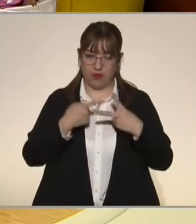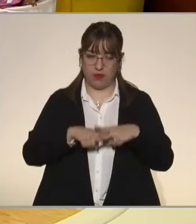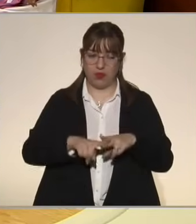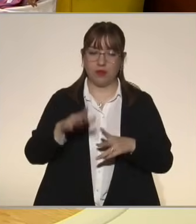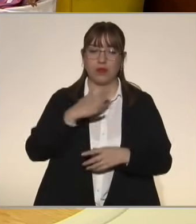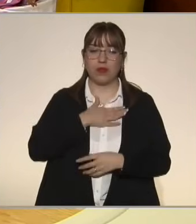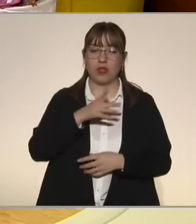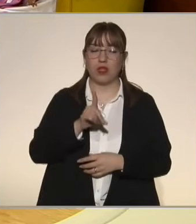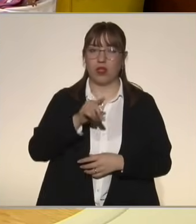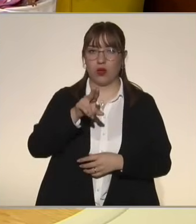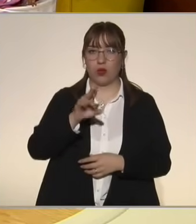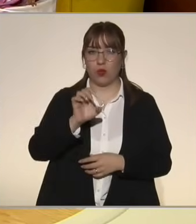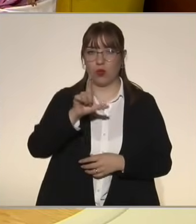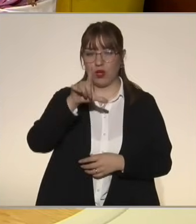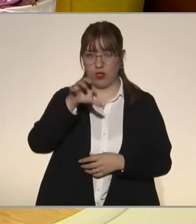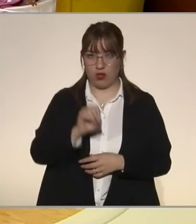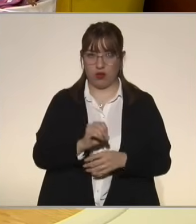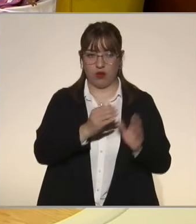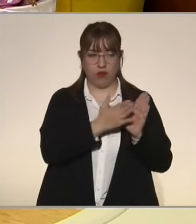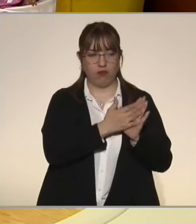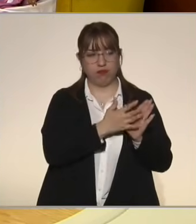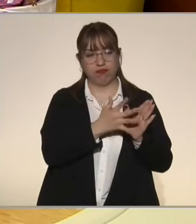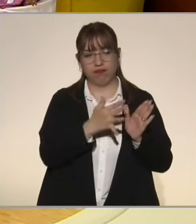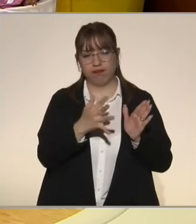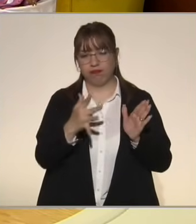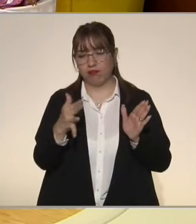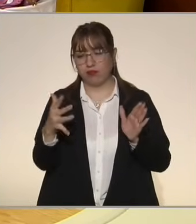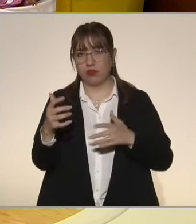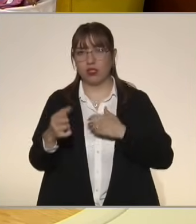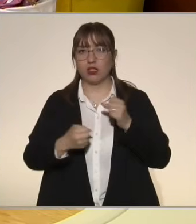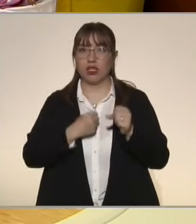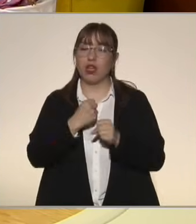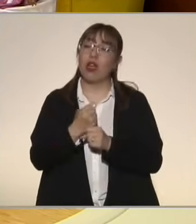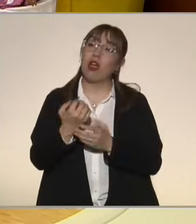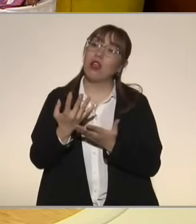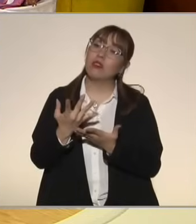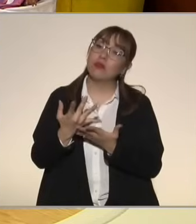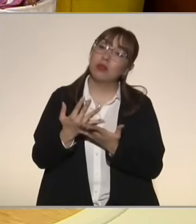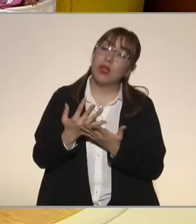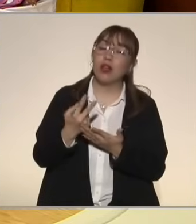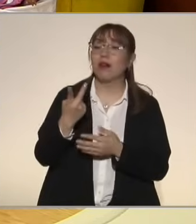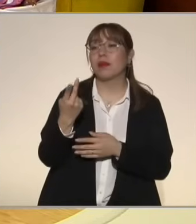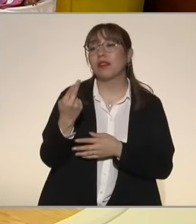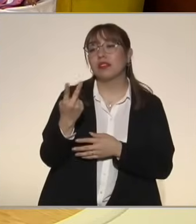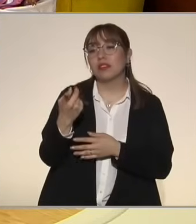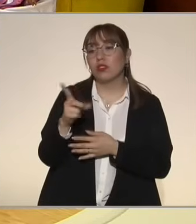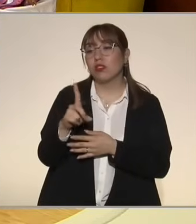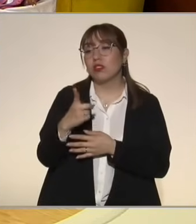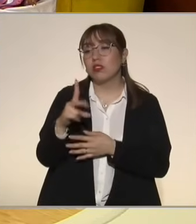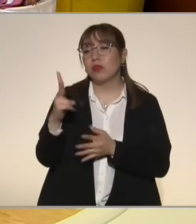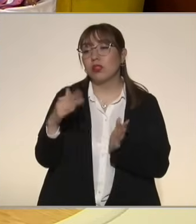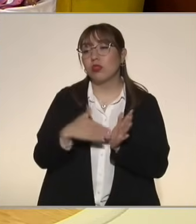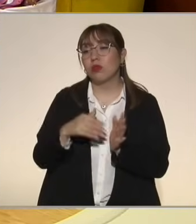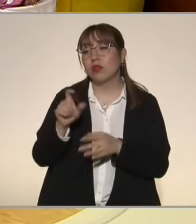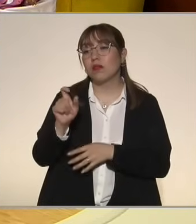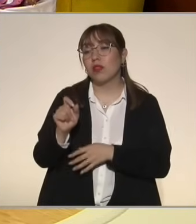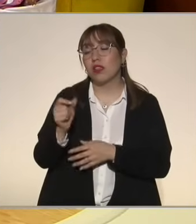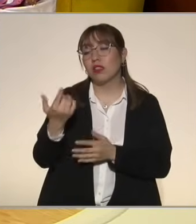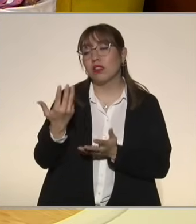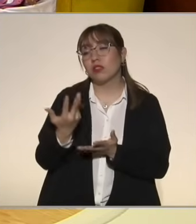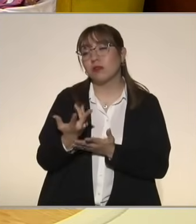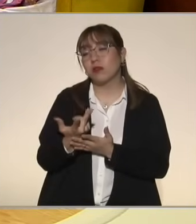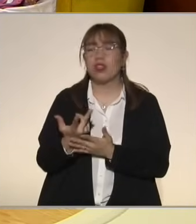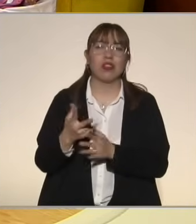No esperar al 25 de diciembre de 2020 para recordar todo eso que había sucedido,